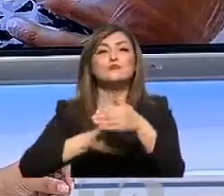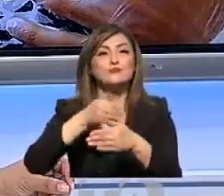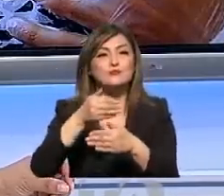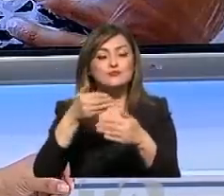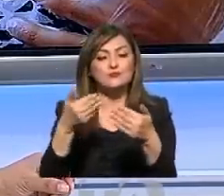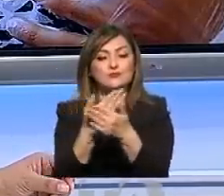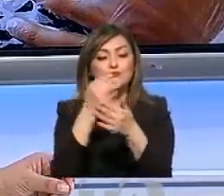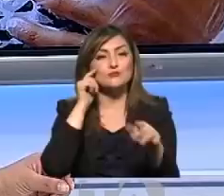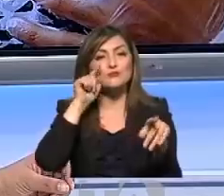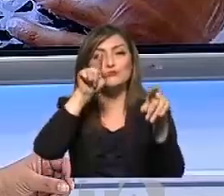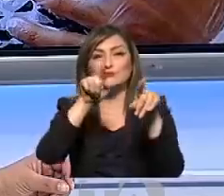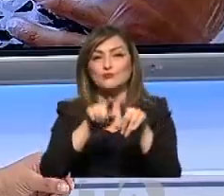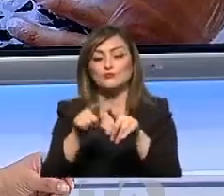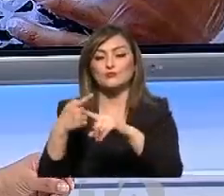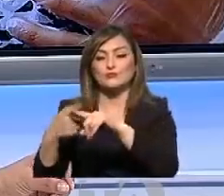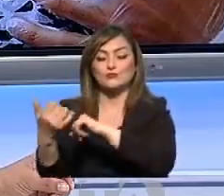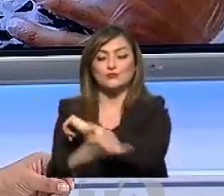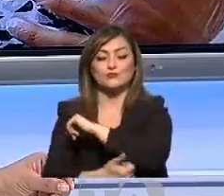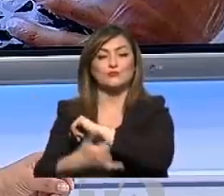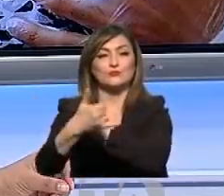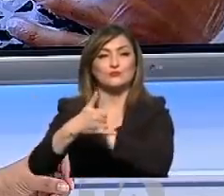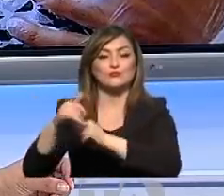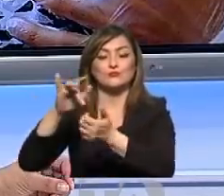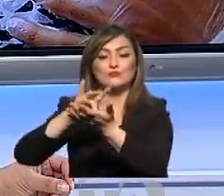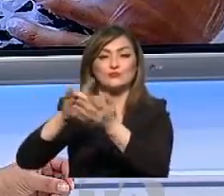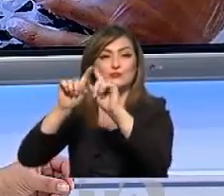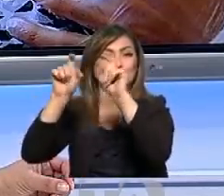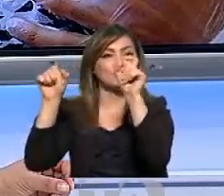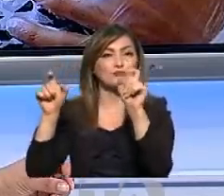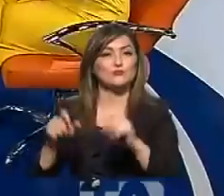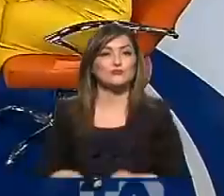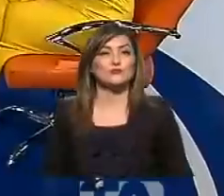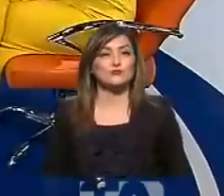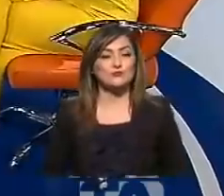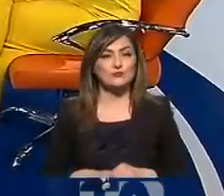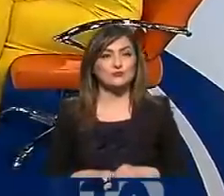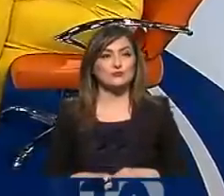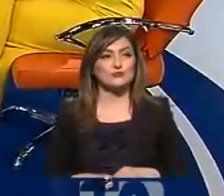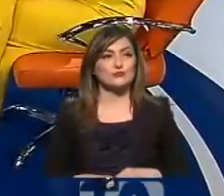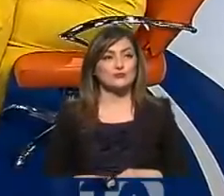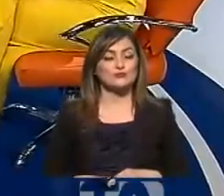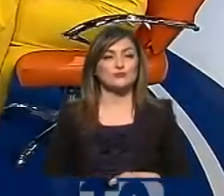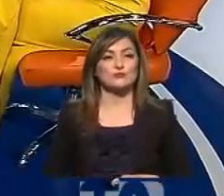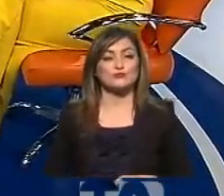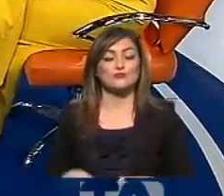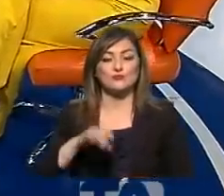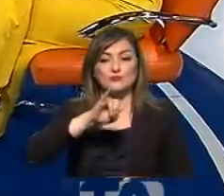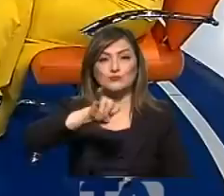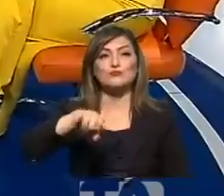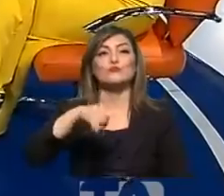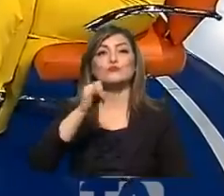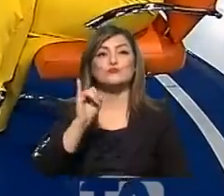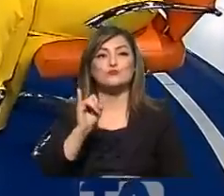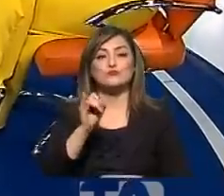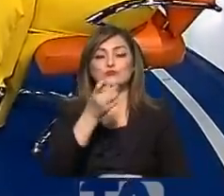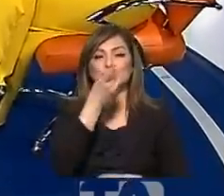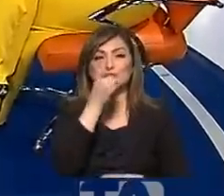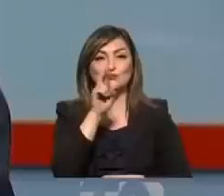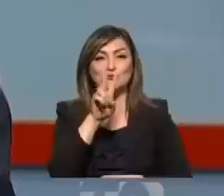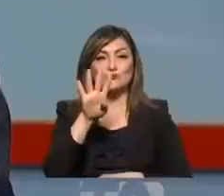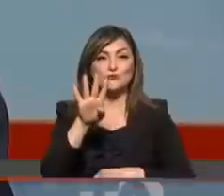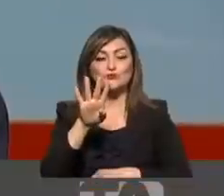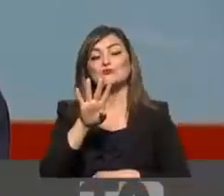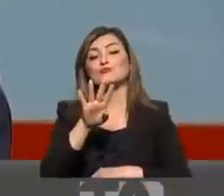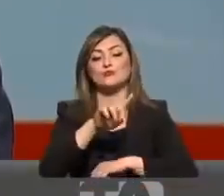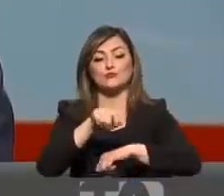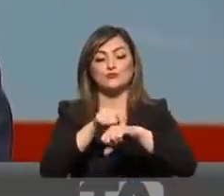concretar nuevos acuerdos con otras farmacéuticas. Buenos días, gracias por estar con nosotros. Este jueves en el espacio de los desayunos de